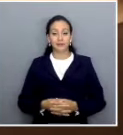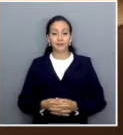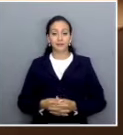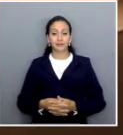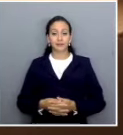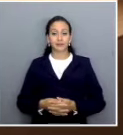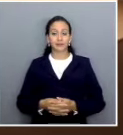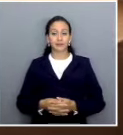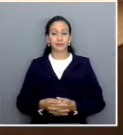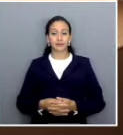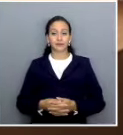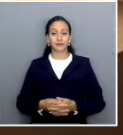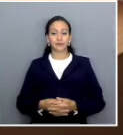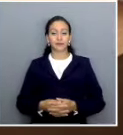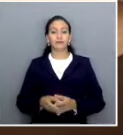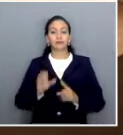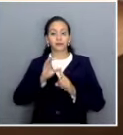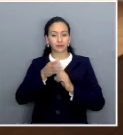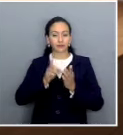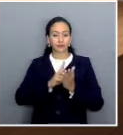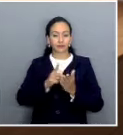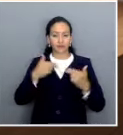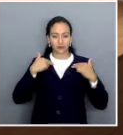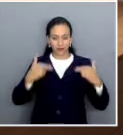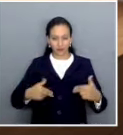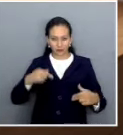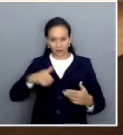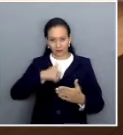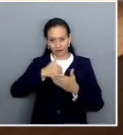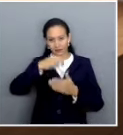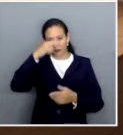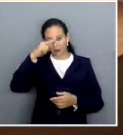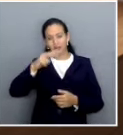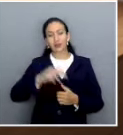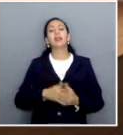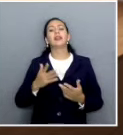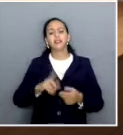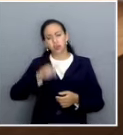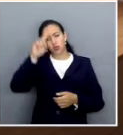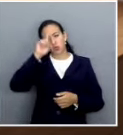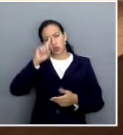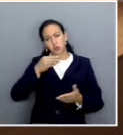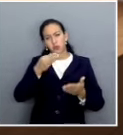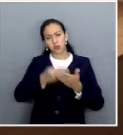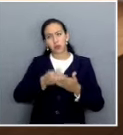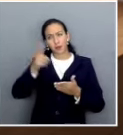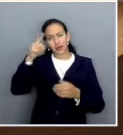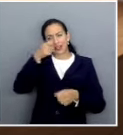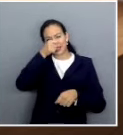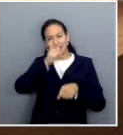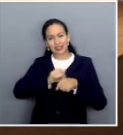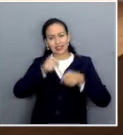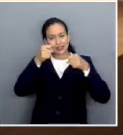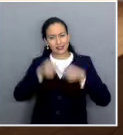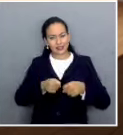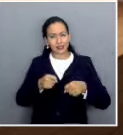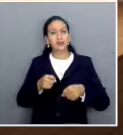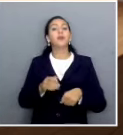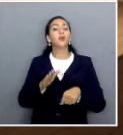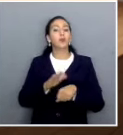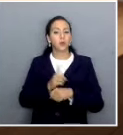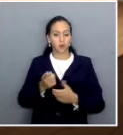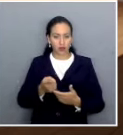Y la Comisión de Derechos Humanos de la capital del país emitió una recomendación a la Secretaría de Seguridad por la detención arbitraria y